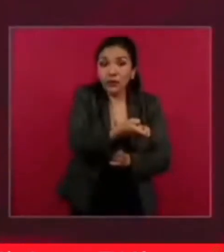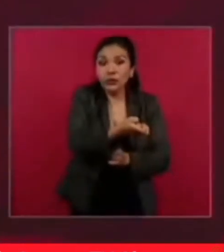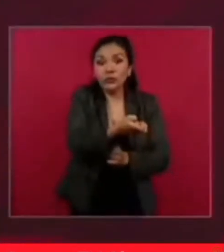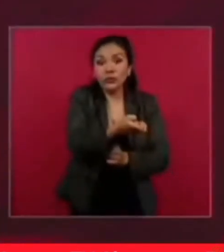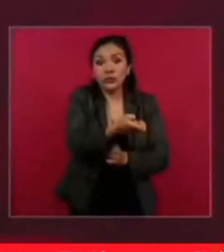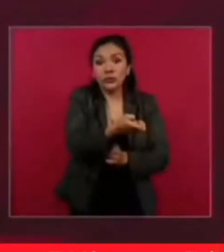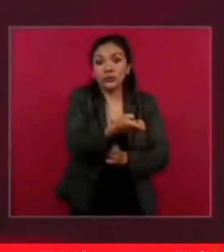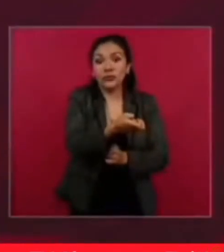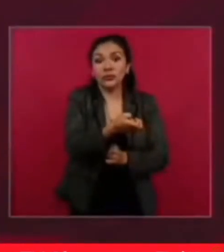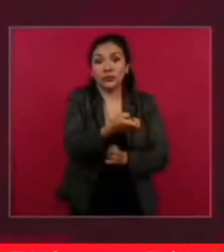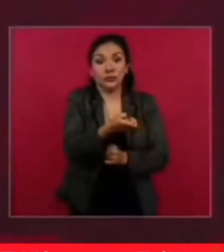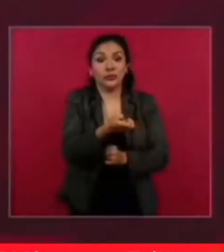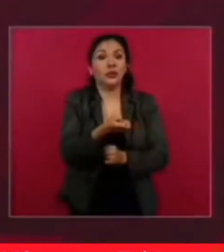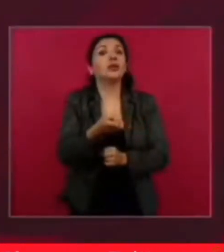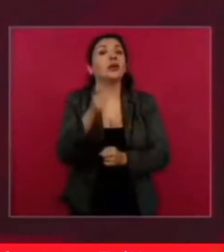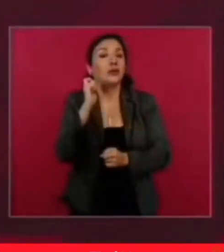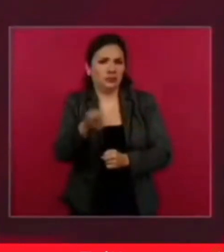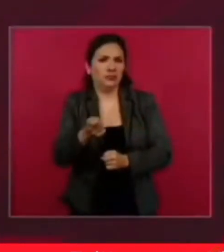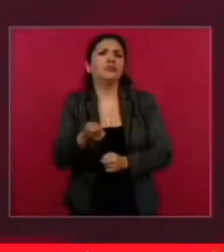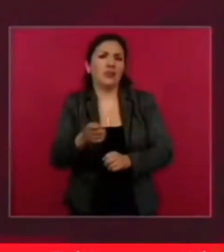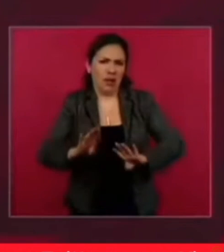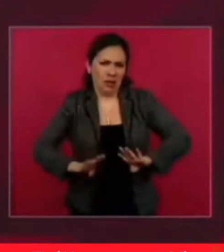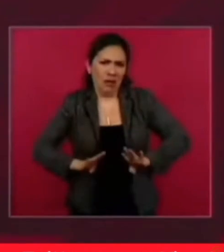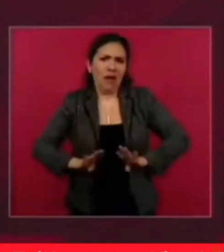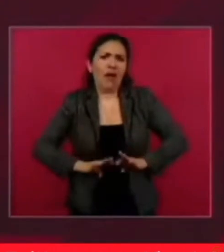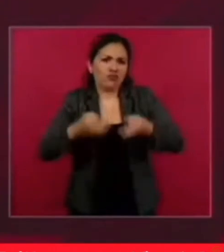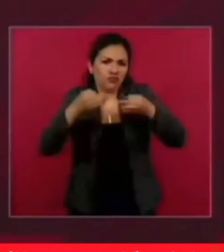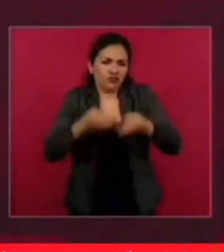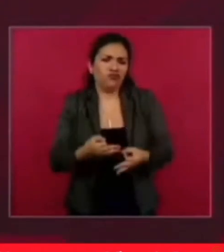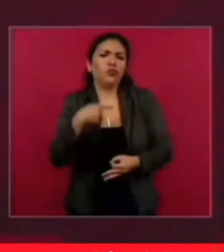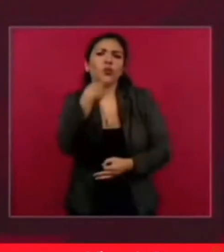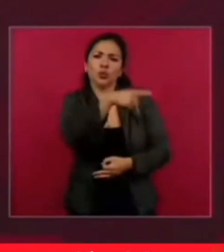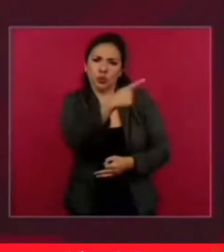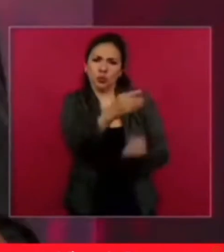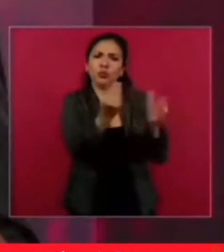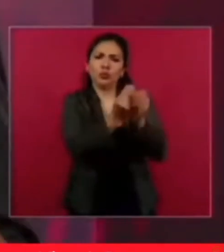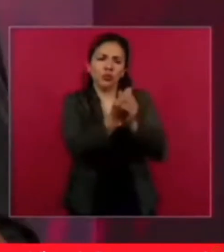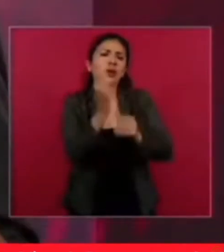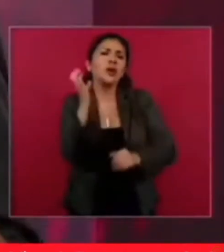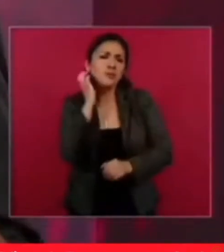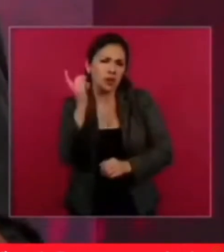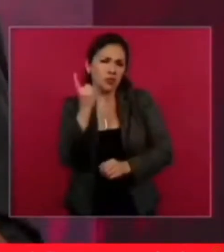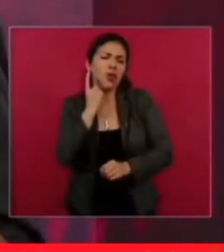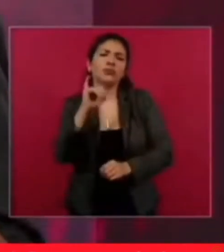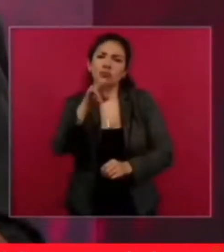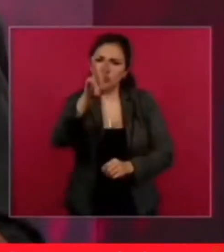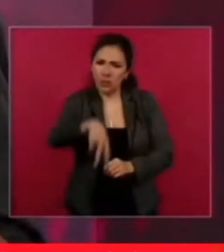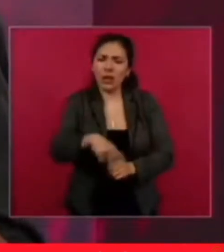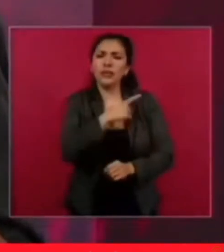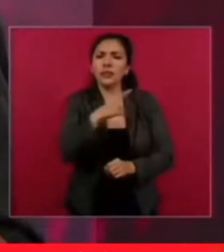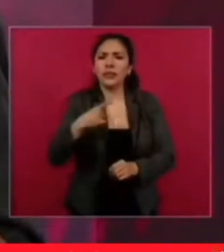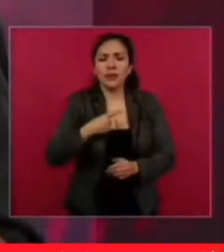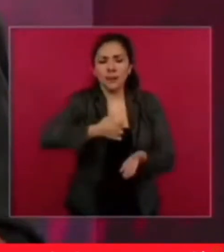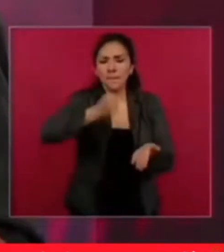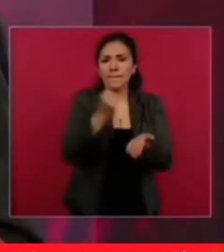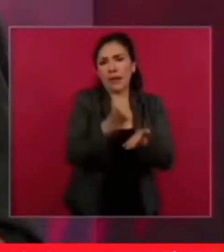claro, de que es facultad de la Cámara de Diputados aprobar el